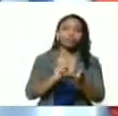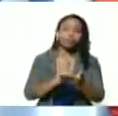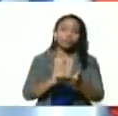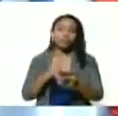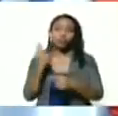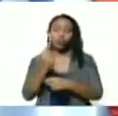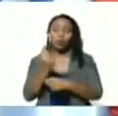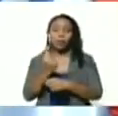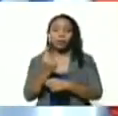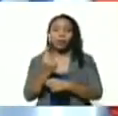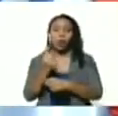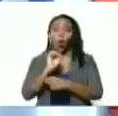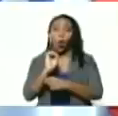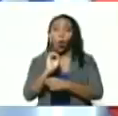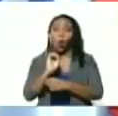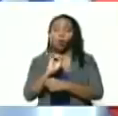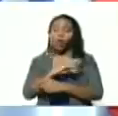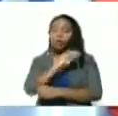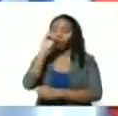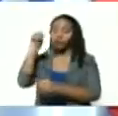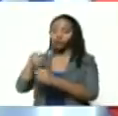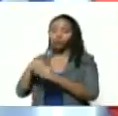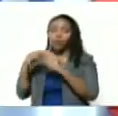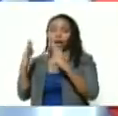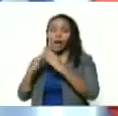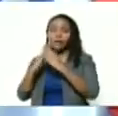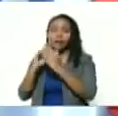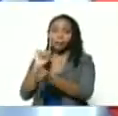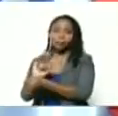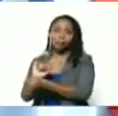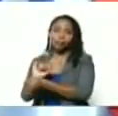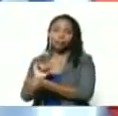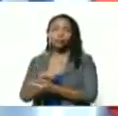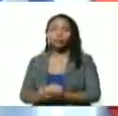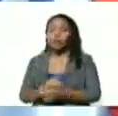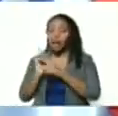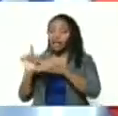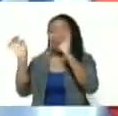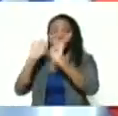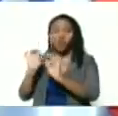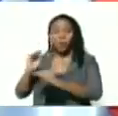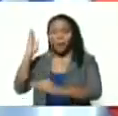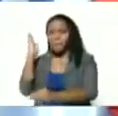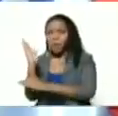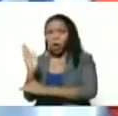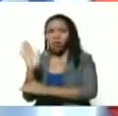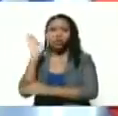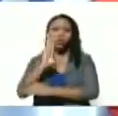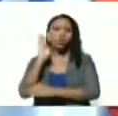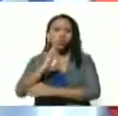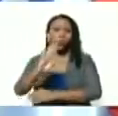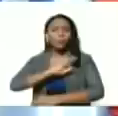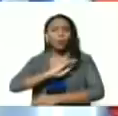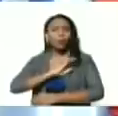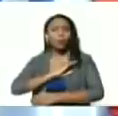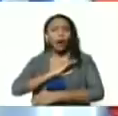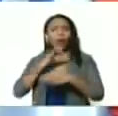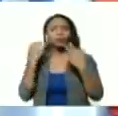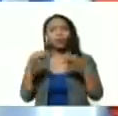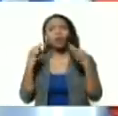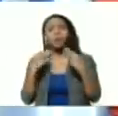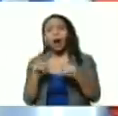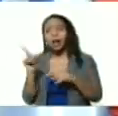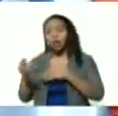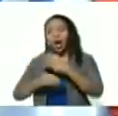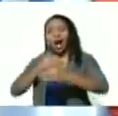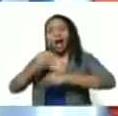o un arresto domiciliario, así sea el caso. Este tipo penal es corrupción propia simple, los que hacen